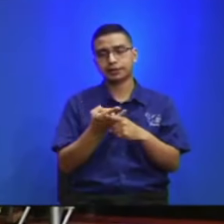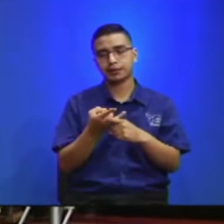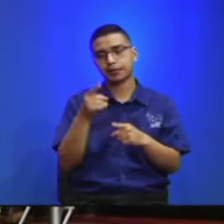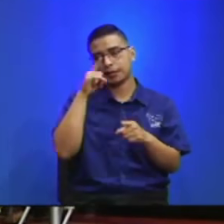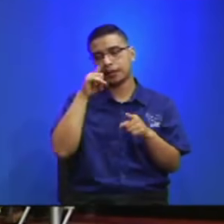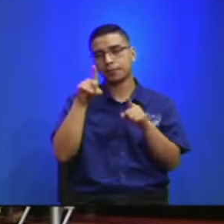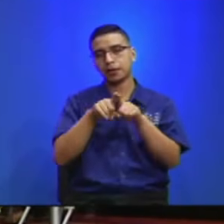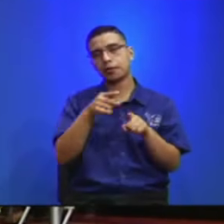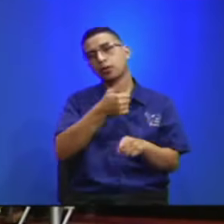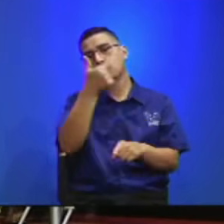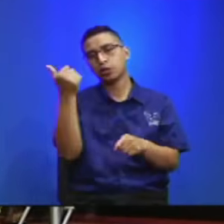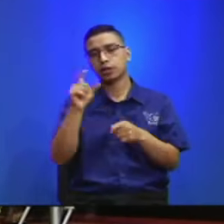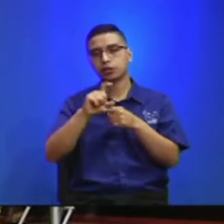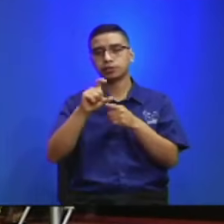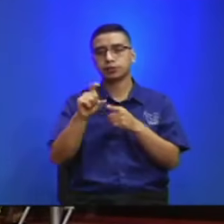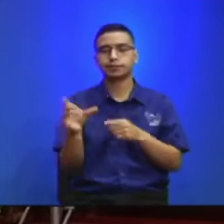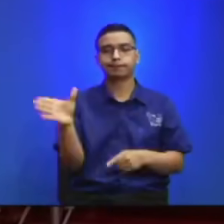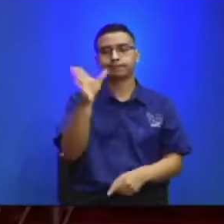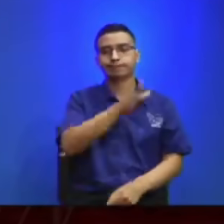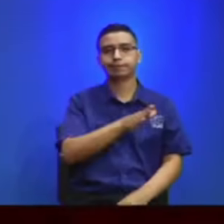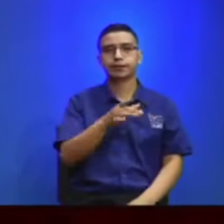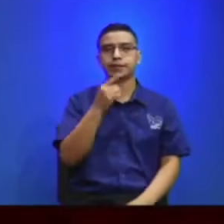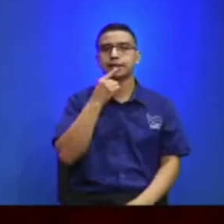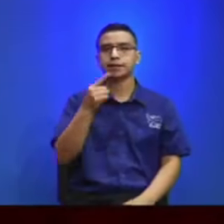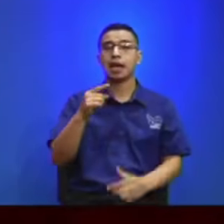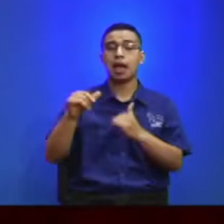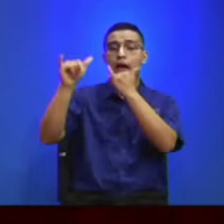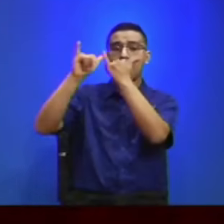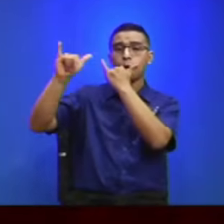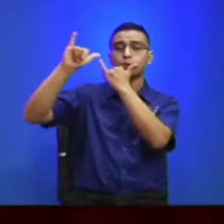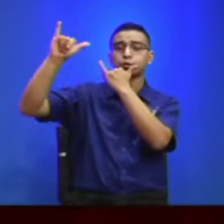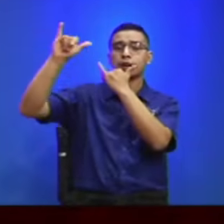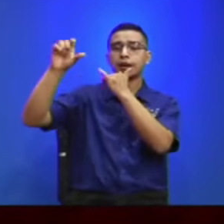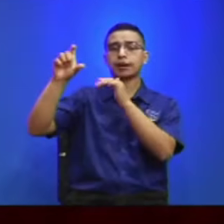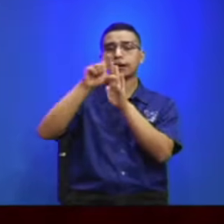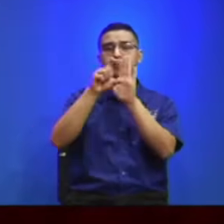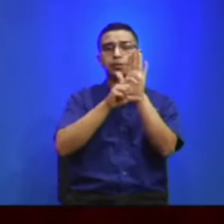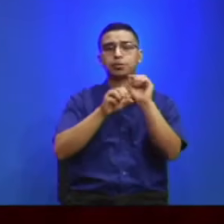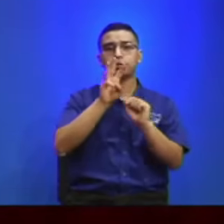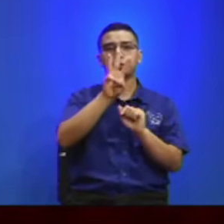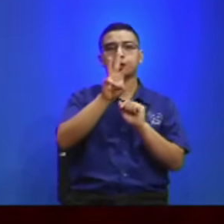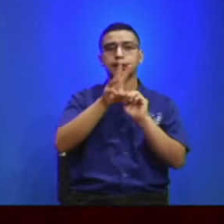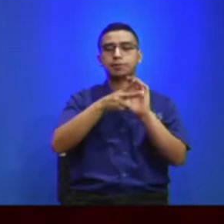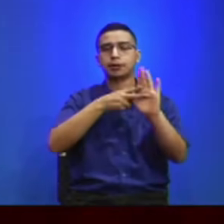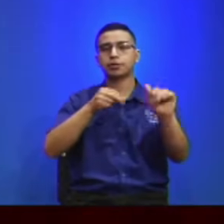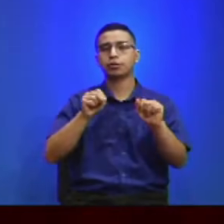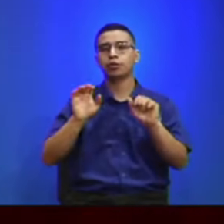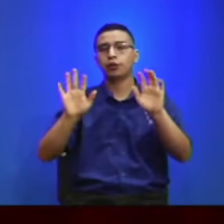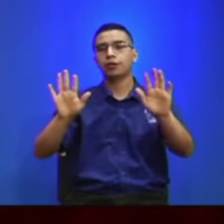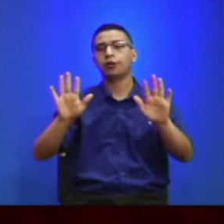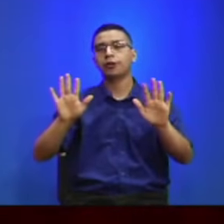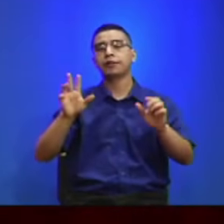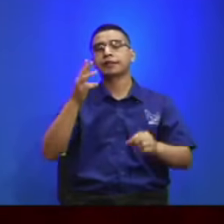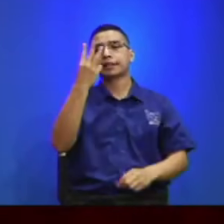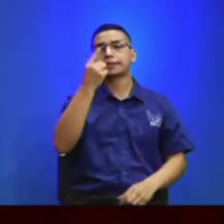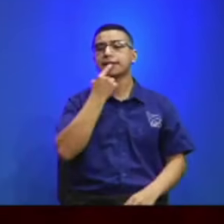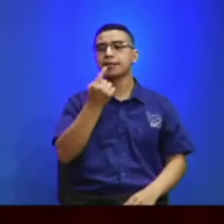acá josué capítulo 3 versículo 13 suceder